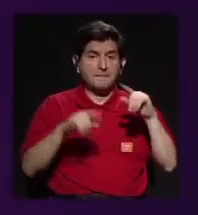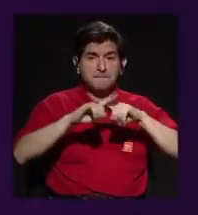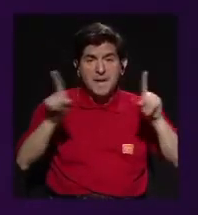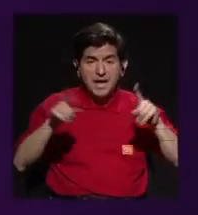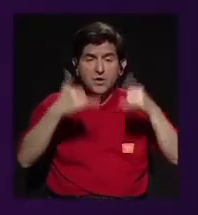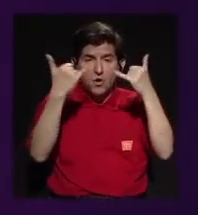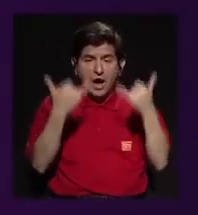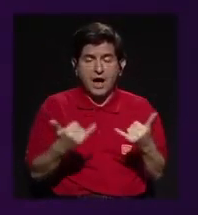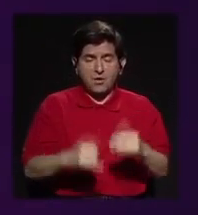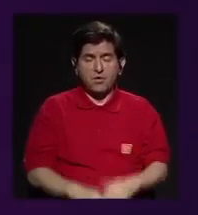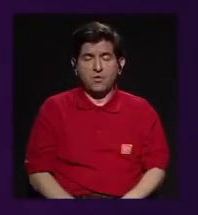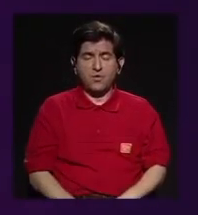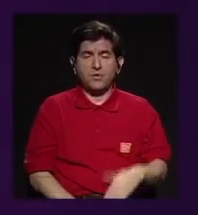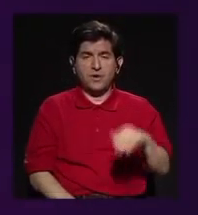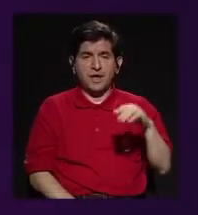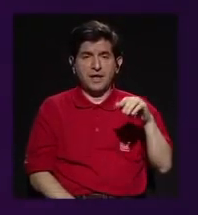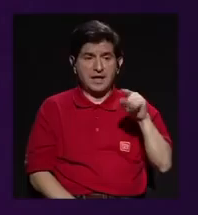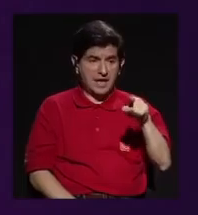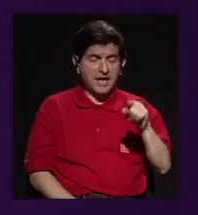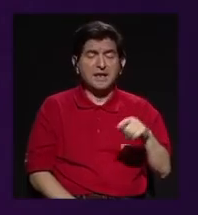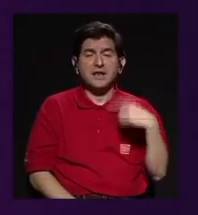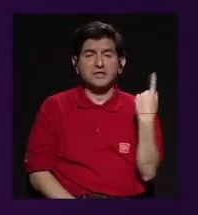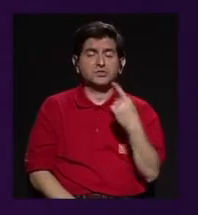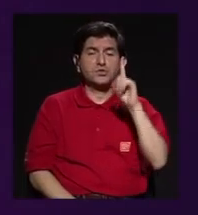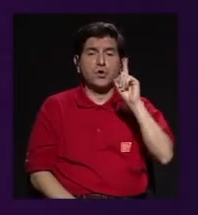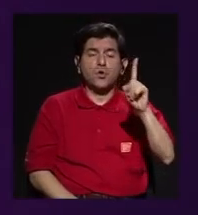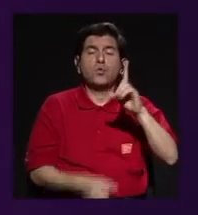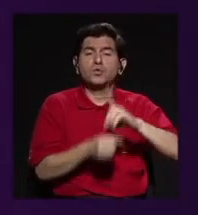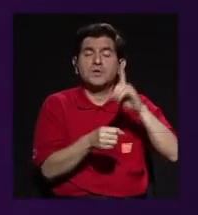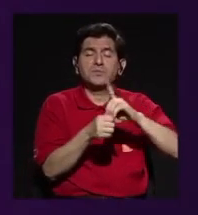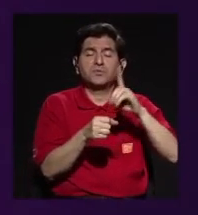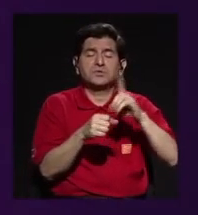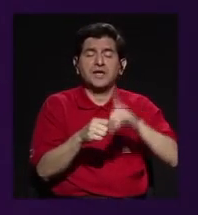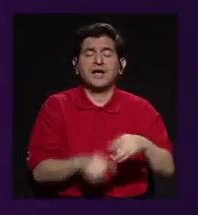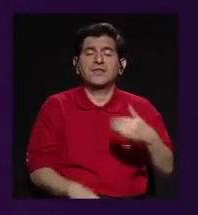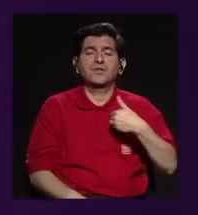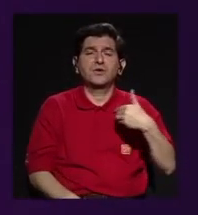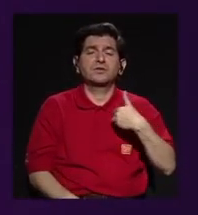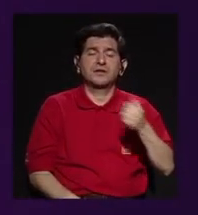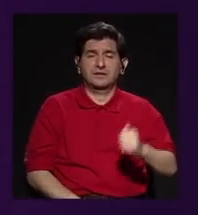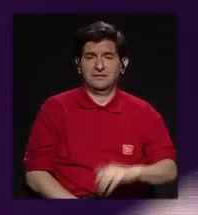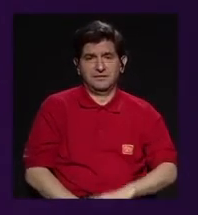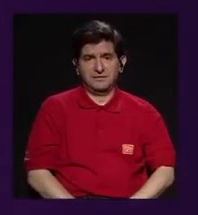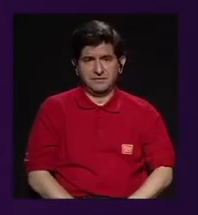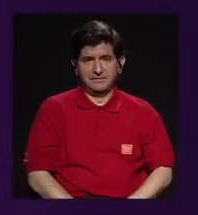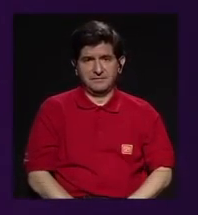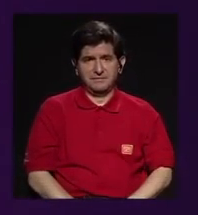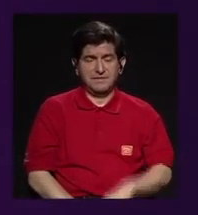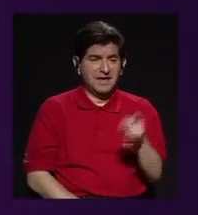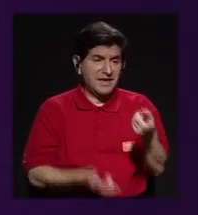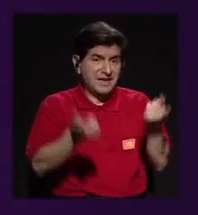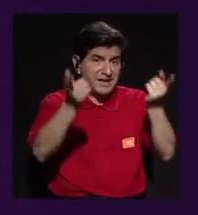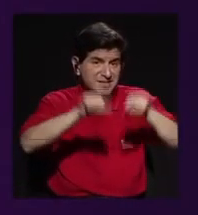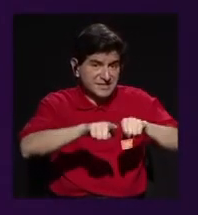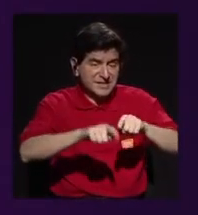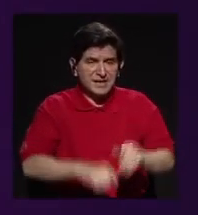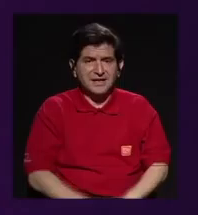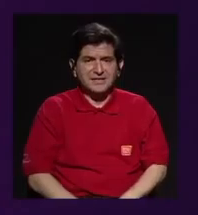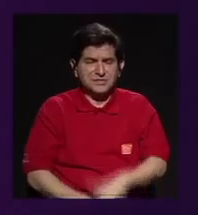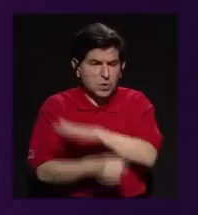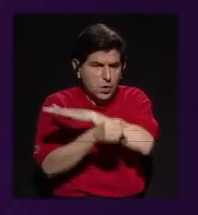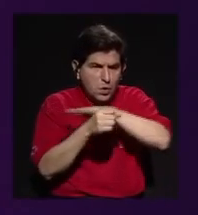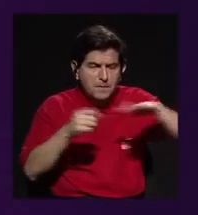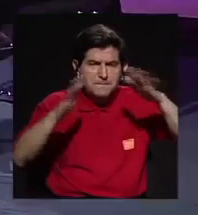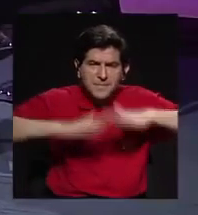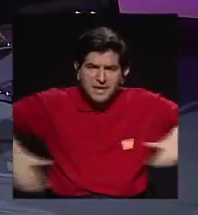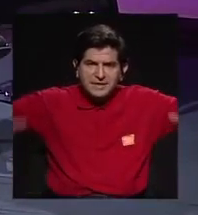a una unipersonal a 9 en la fracción legislativa. Y en este caso, el que viene a llenar ese